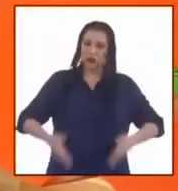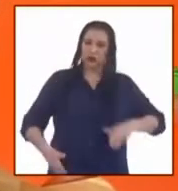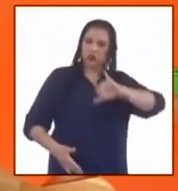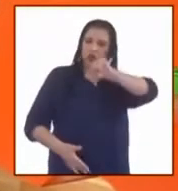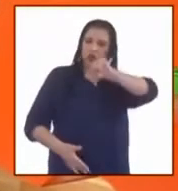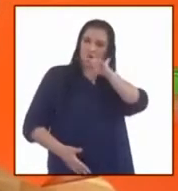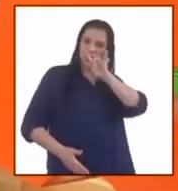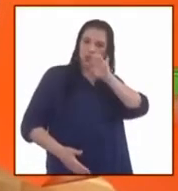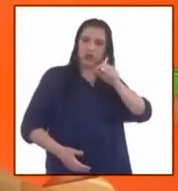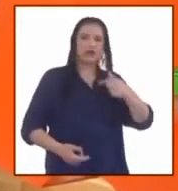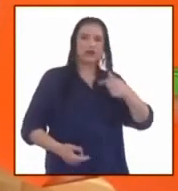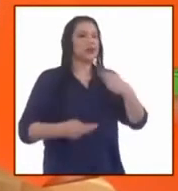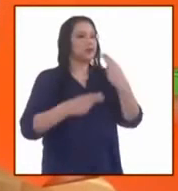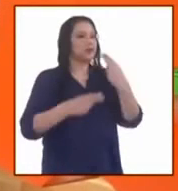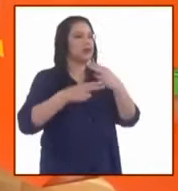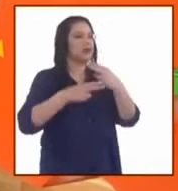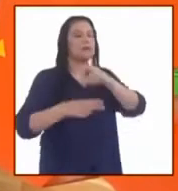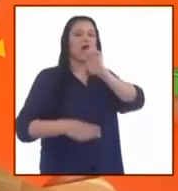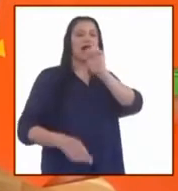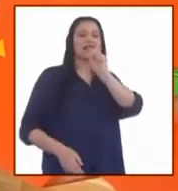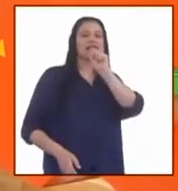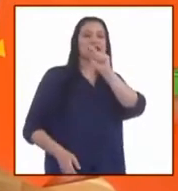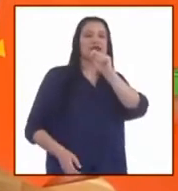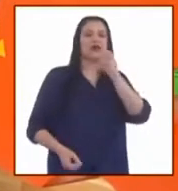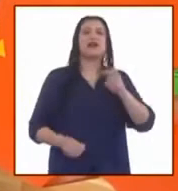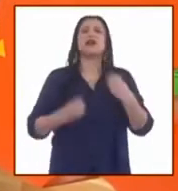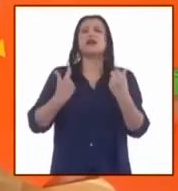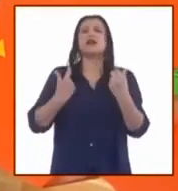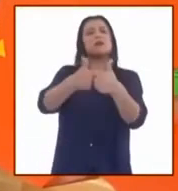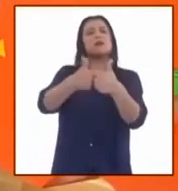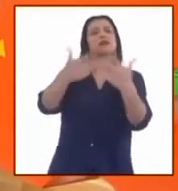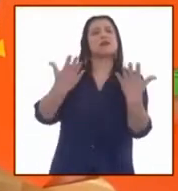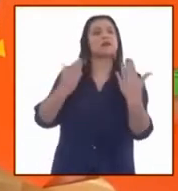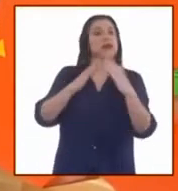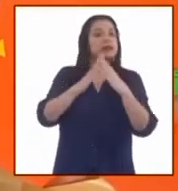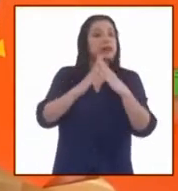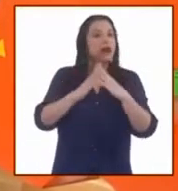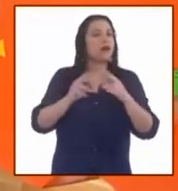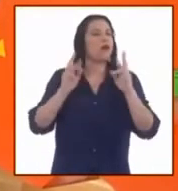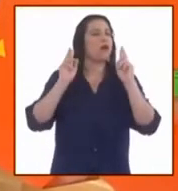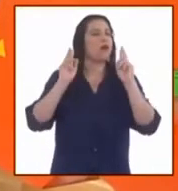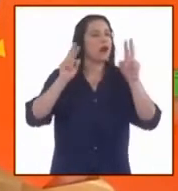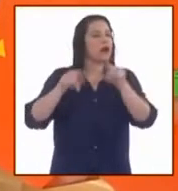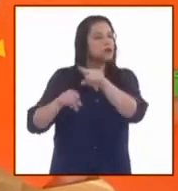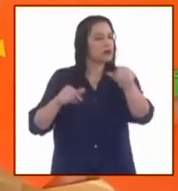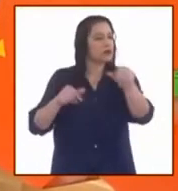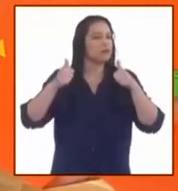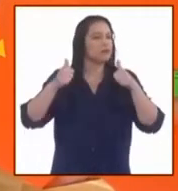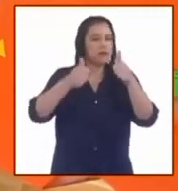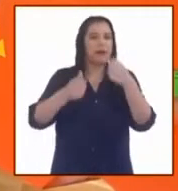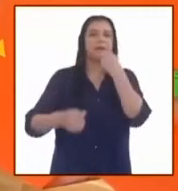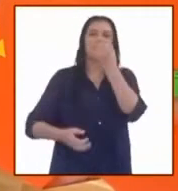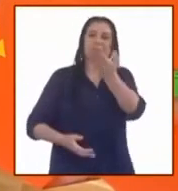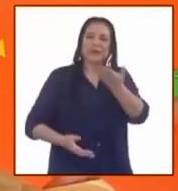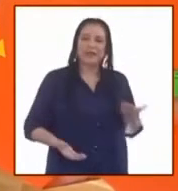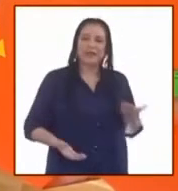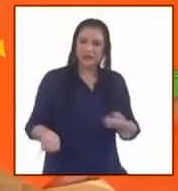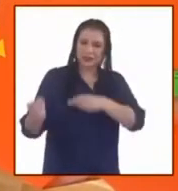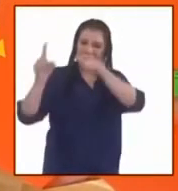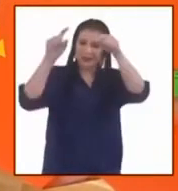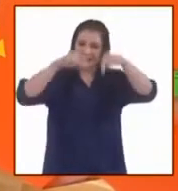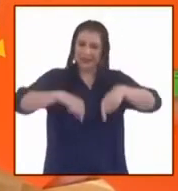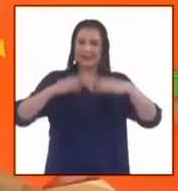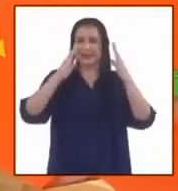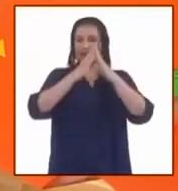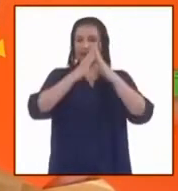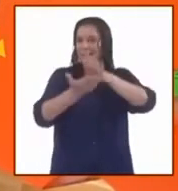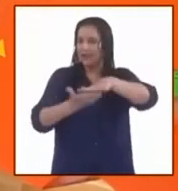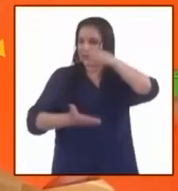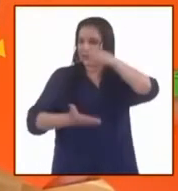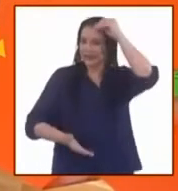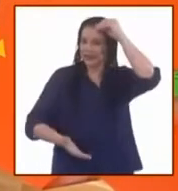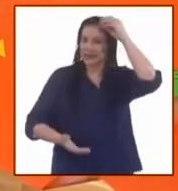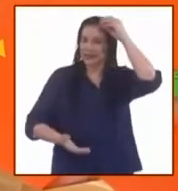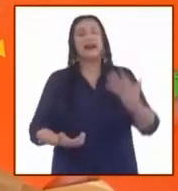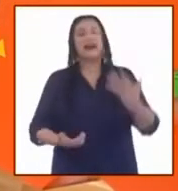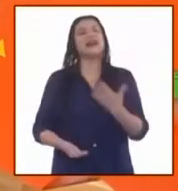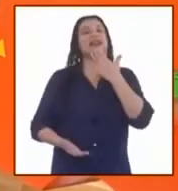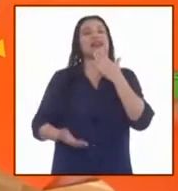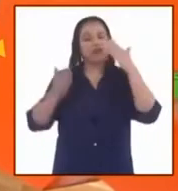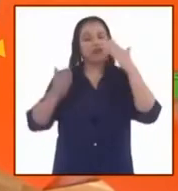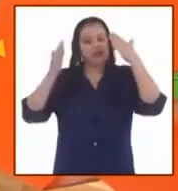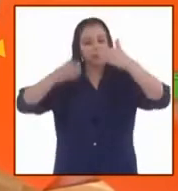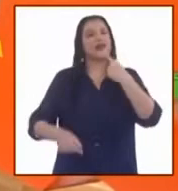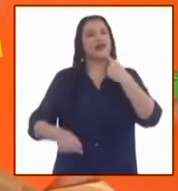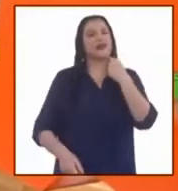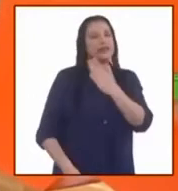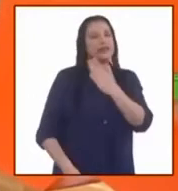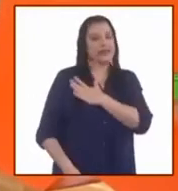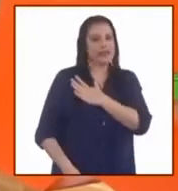Junior. Y yo me llamo Stephanie. ¿Cómo va todo por casa? Esperamos que bien. Bienvenidas y bienvenidos a Aprendo en Casa para